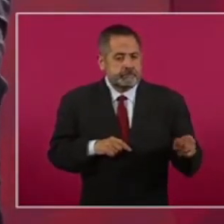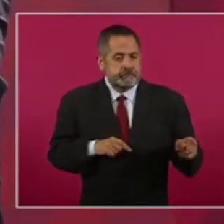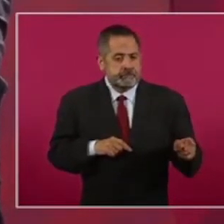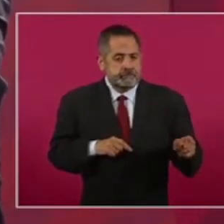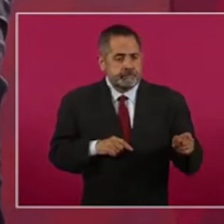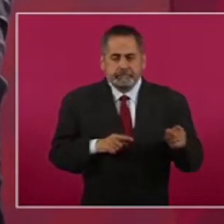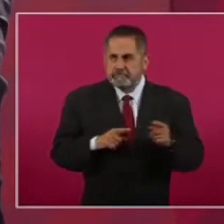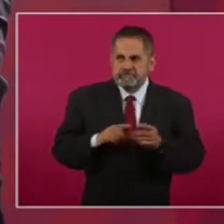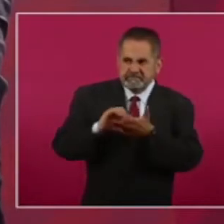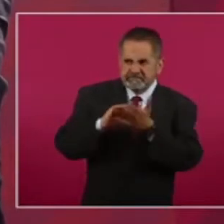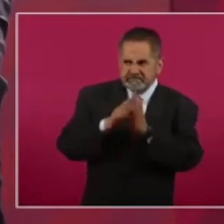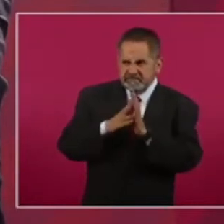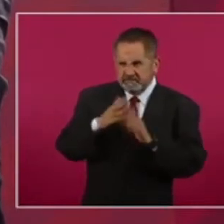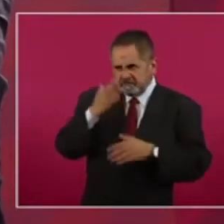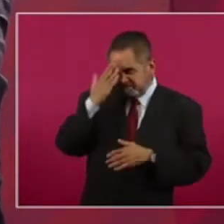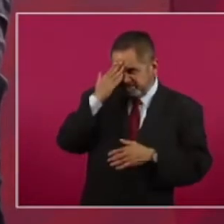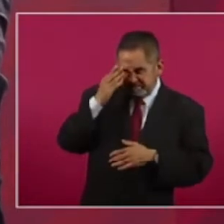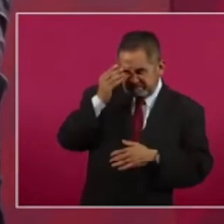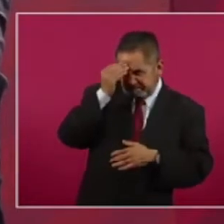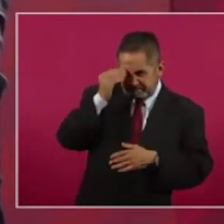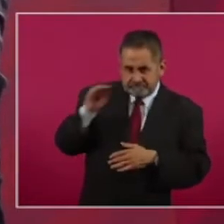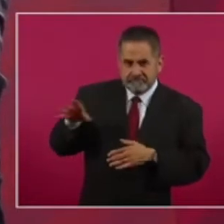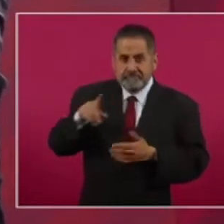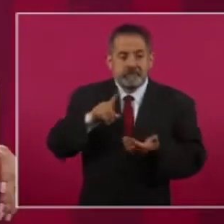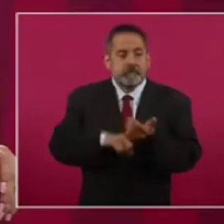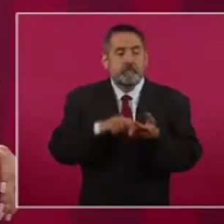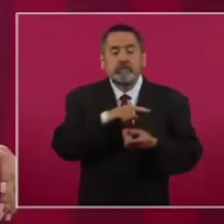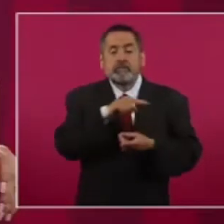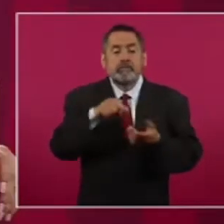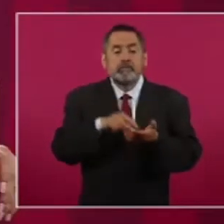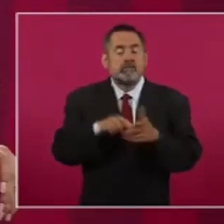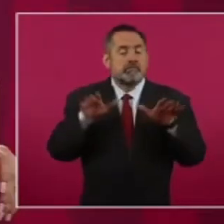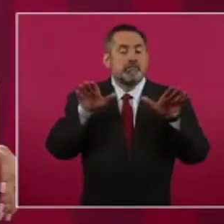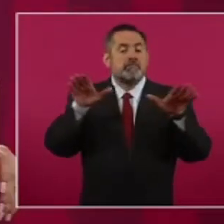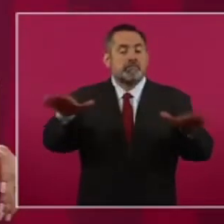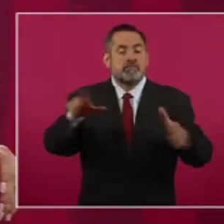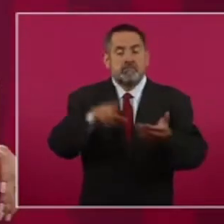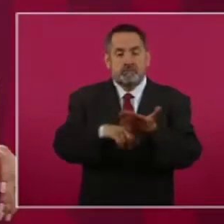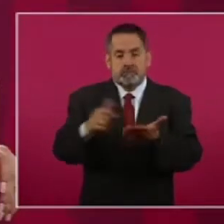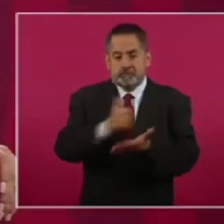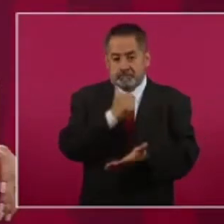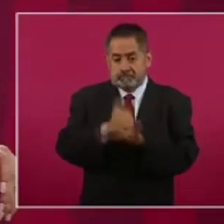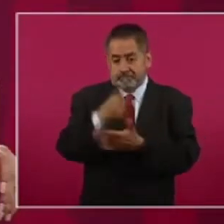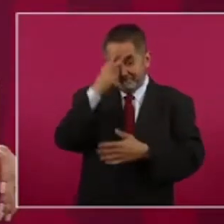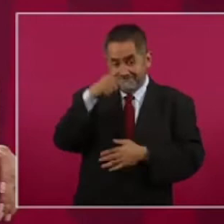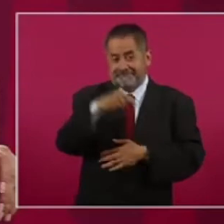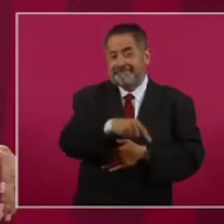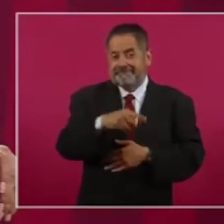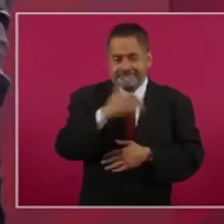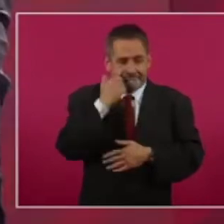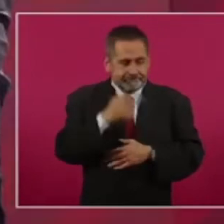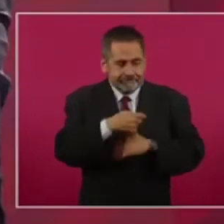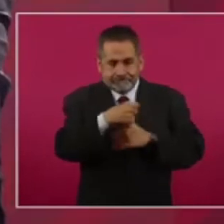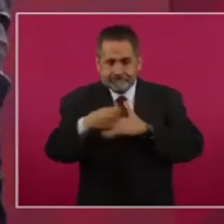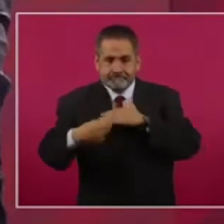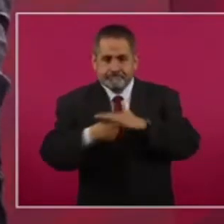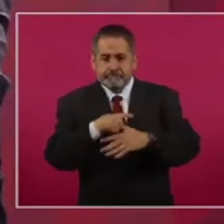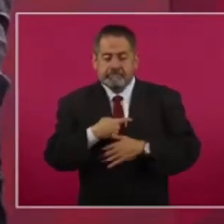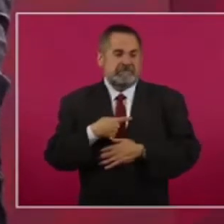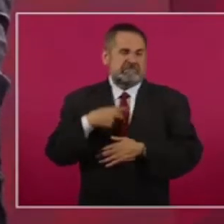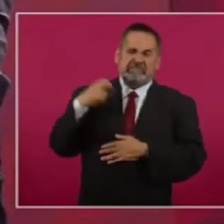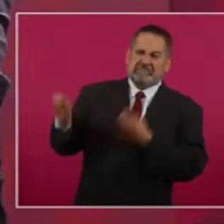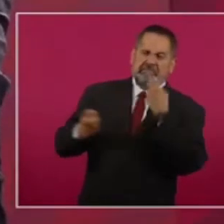boicot en el aeropuerto de la Ciudad de México, y me están echando la culpa a mí